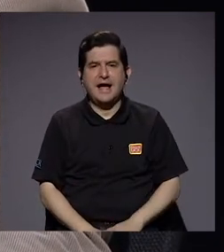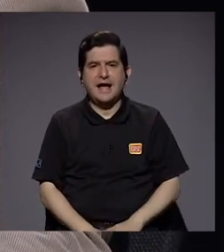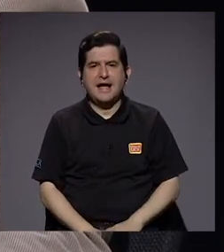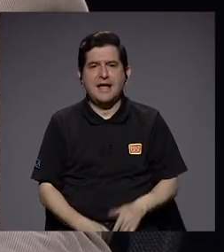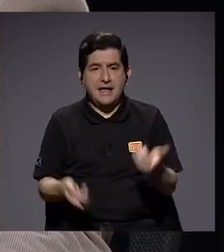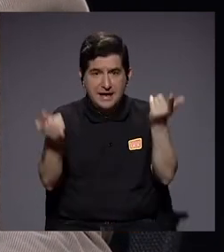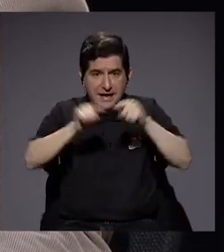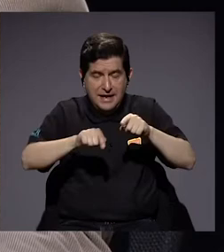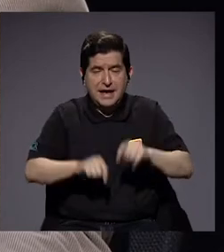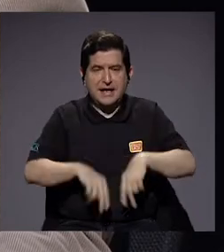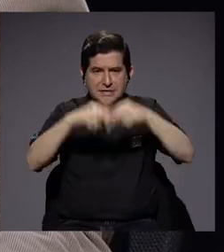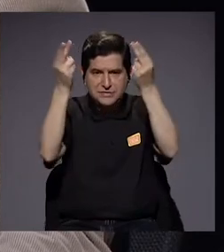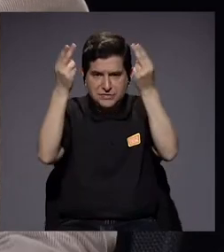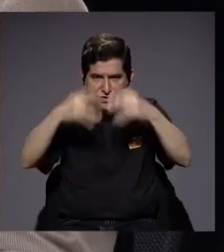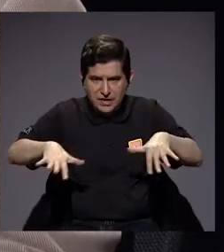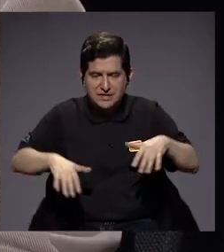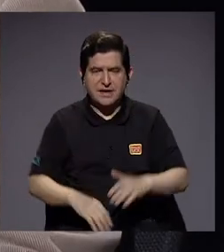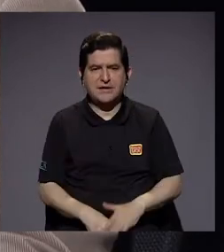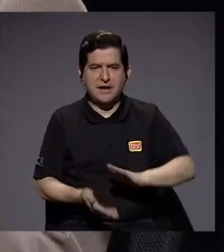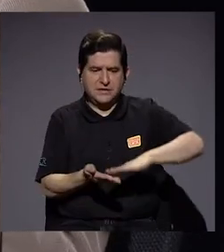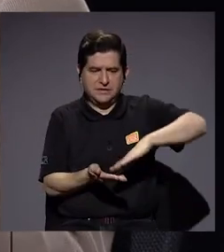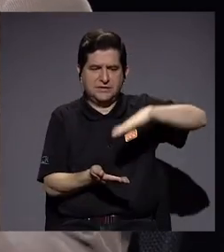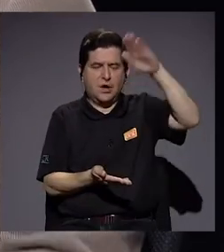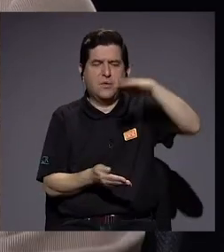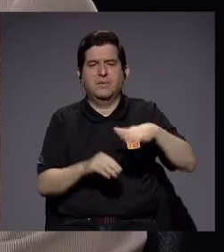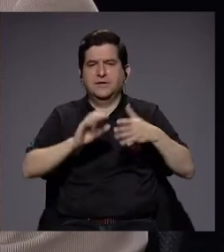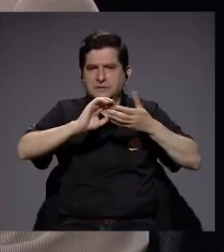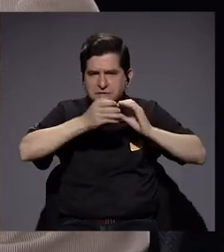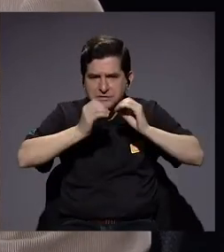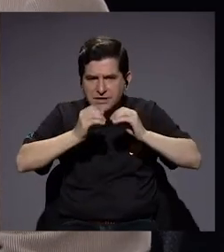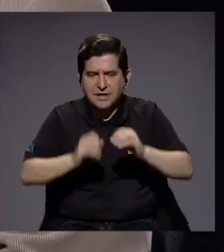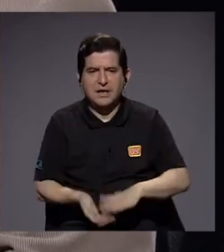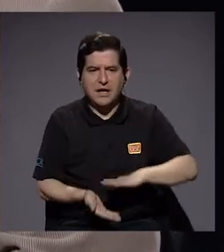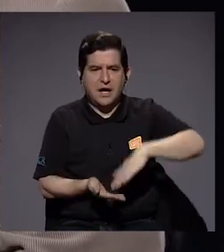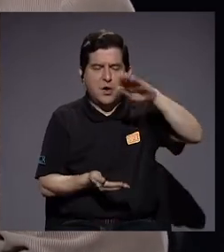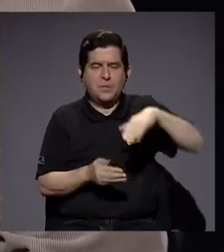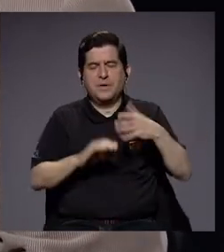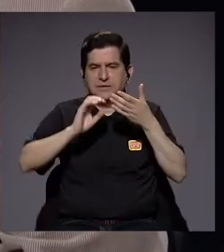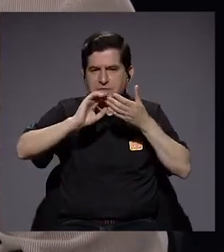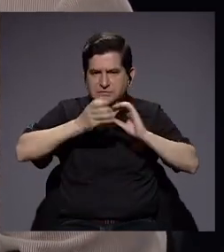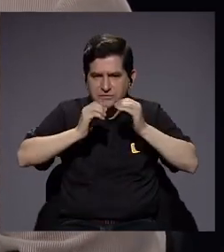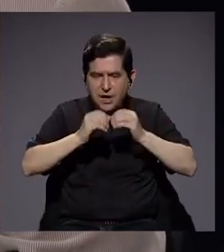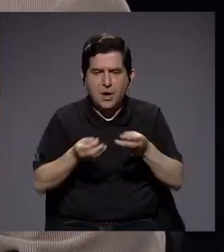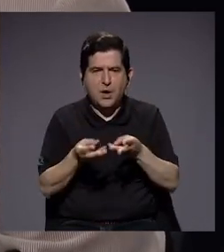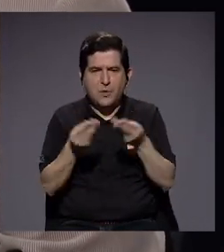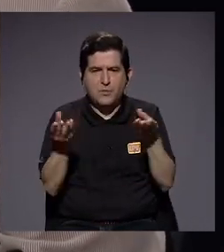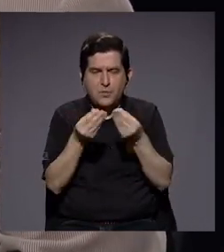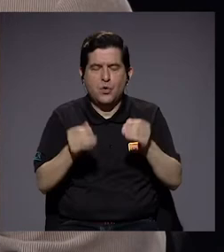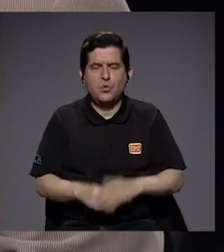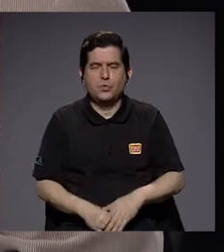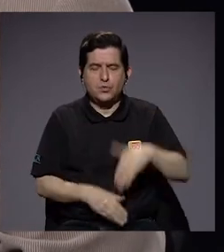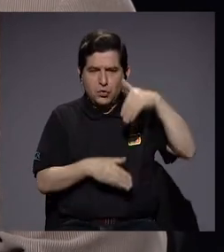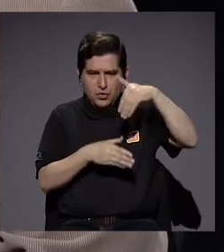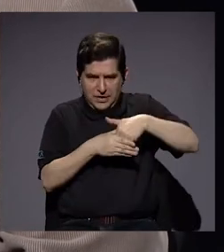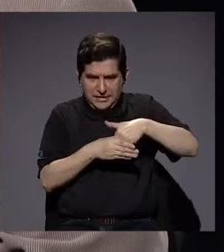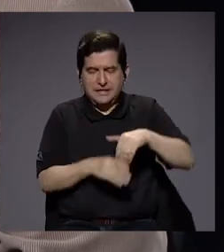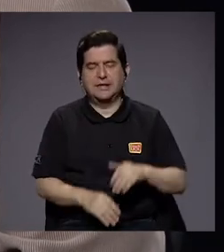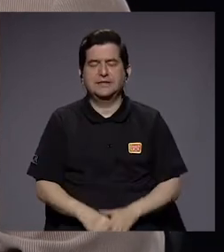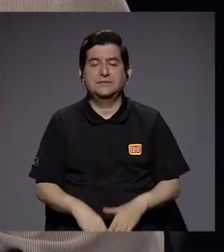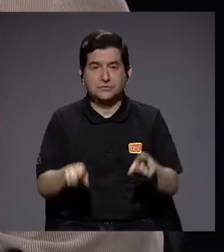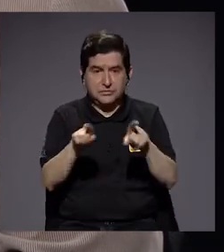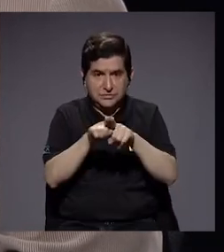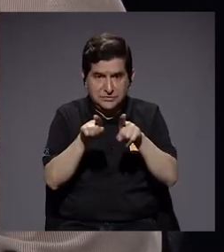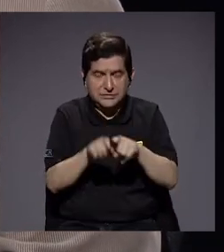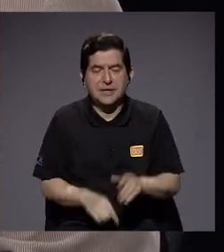Internet y eso definitivamente va a elevar los índices. Aumenta los índices del Producto Interno Bruto, aumenta